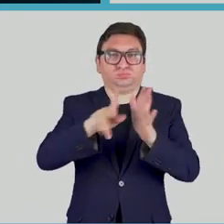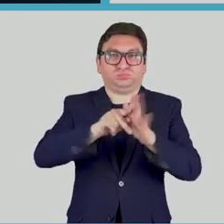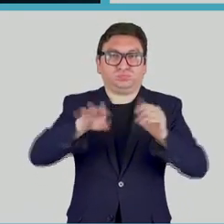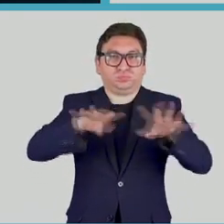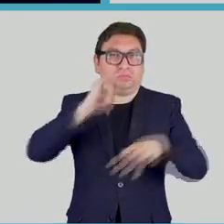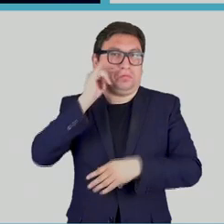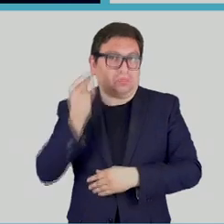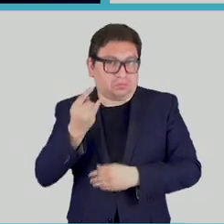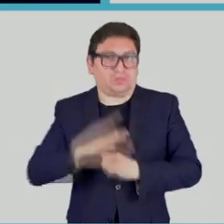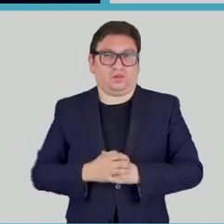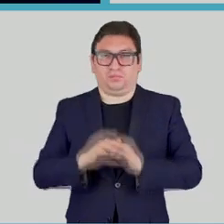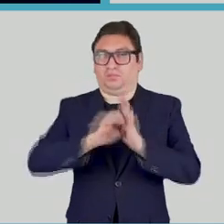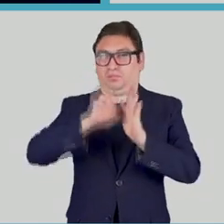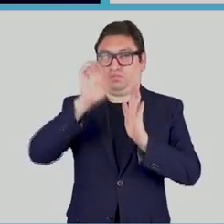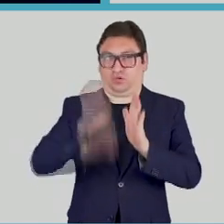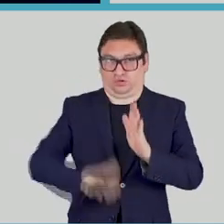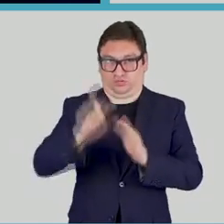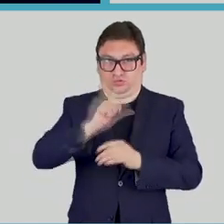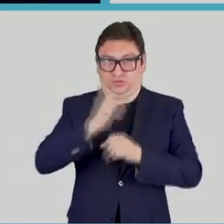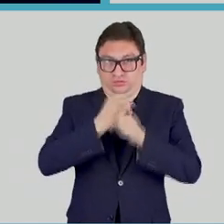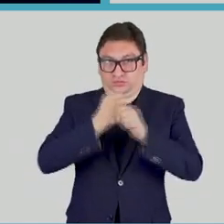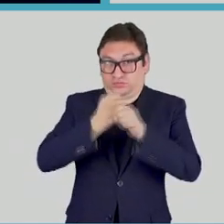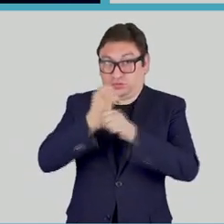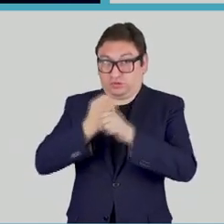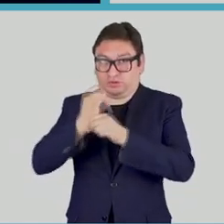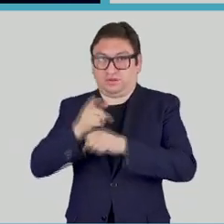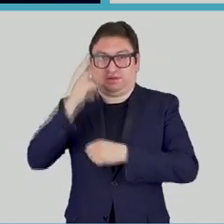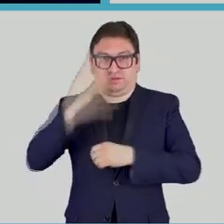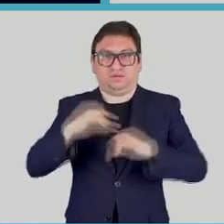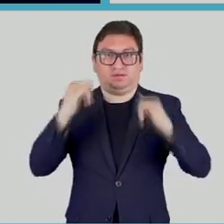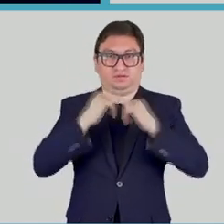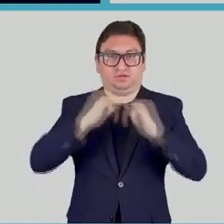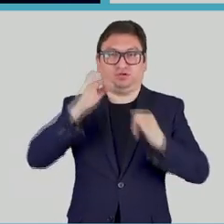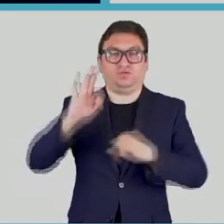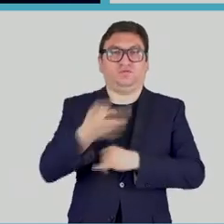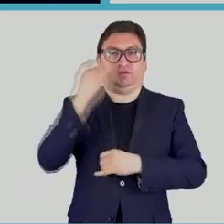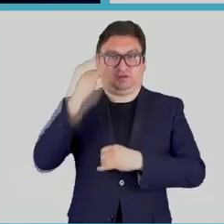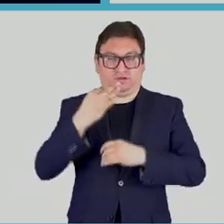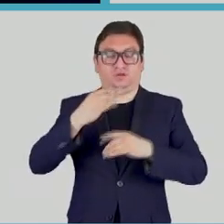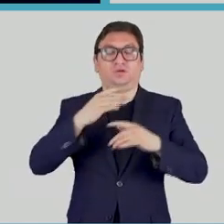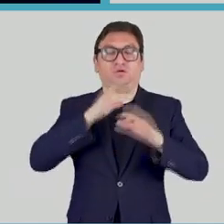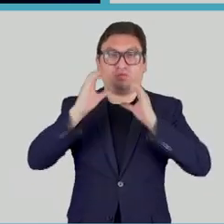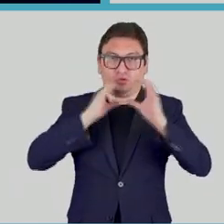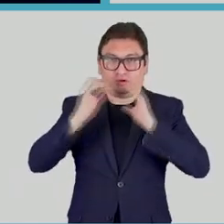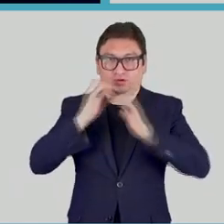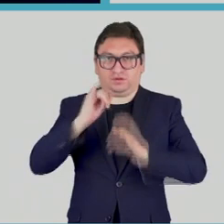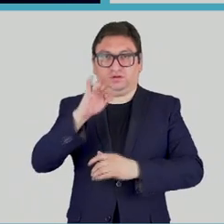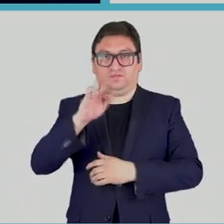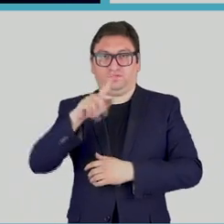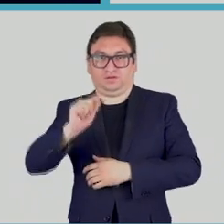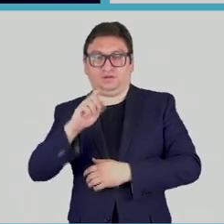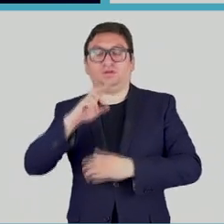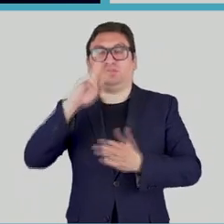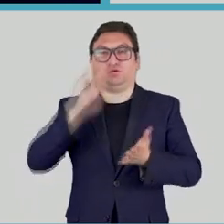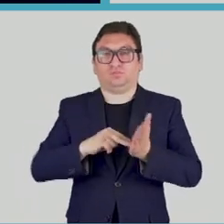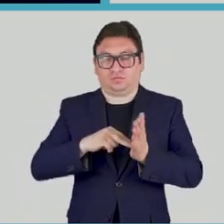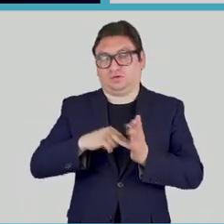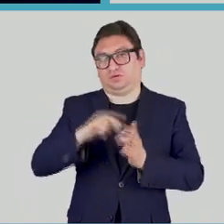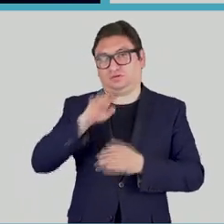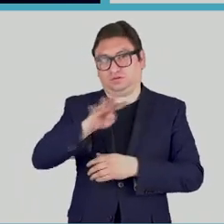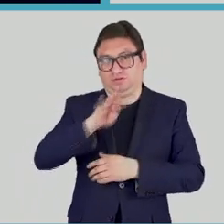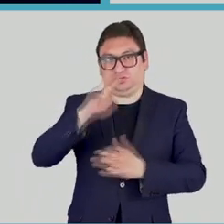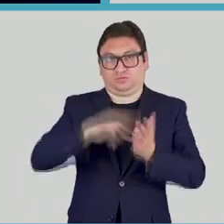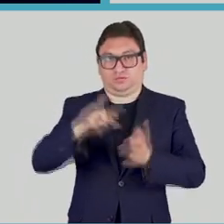comunicación un ejemplo con base en un monitoreo realizado por el Instituto Federal de telecomunicaciones en 2019 y 2020